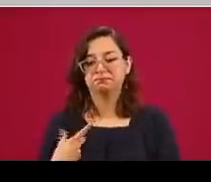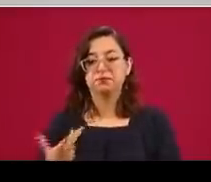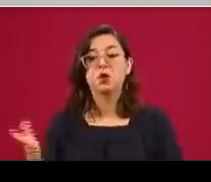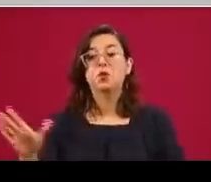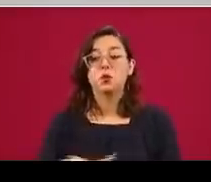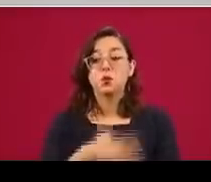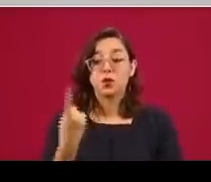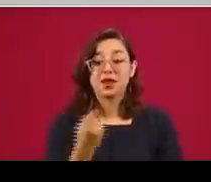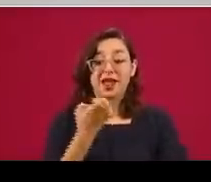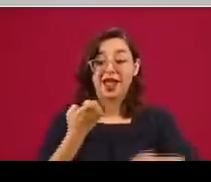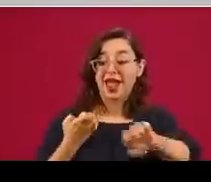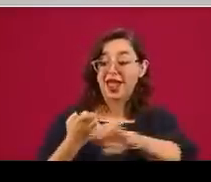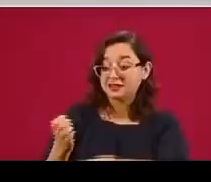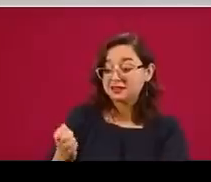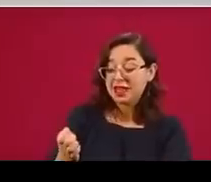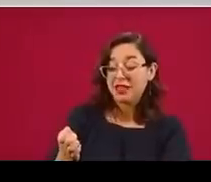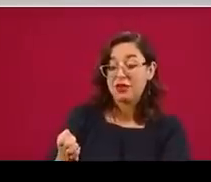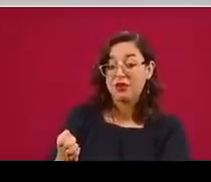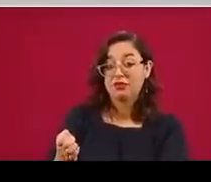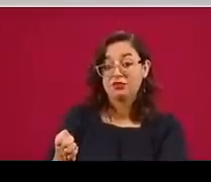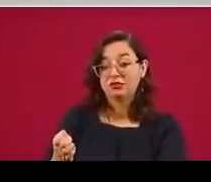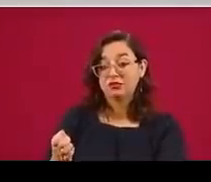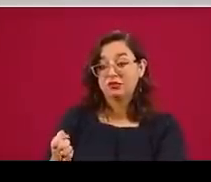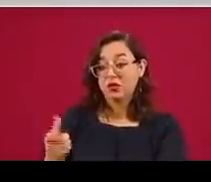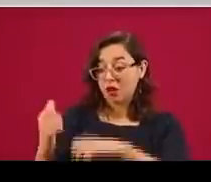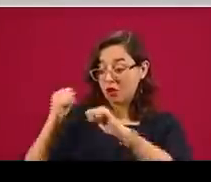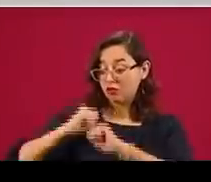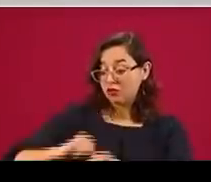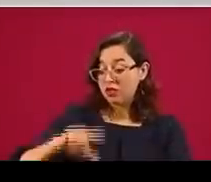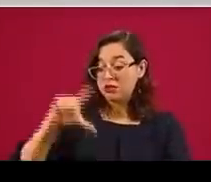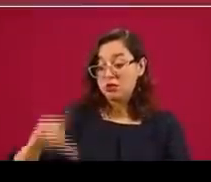gobierno de un Estado libre y soberano,